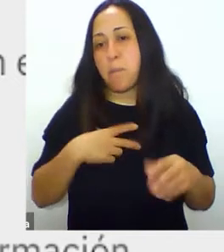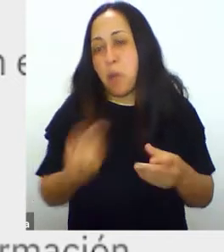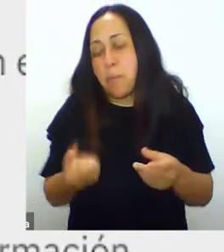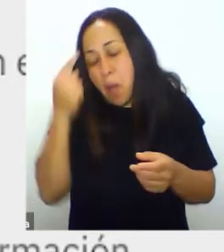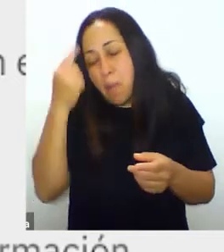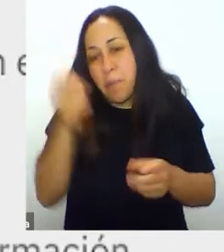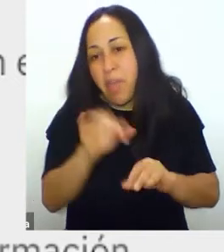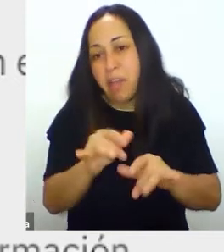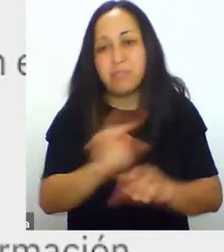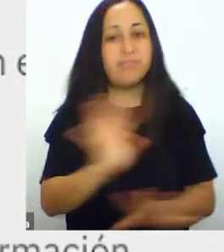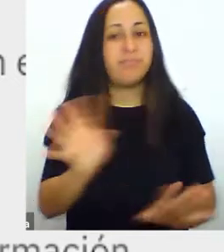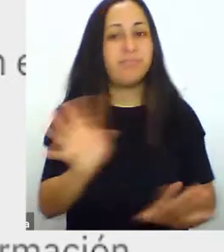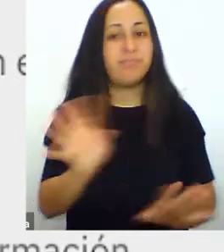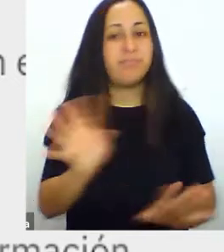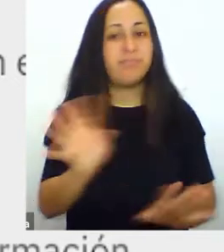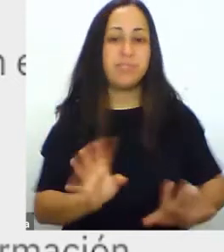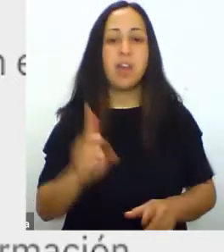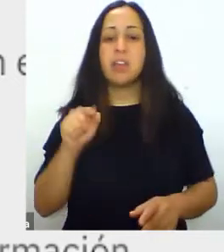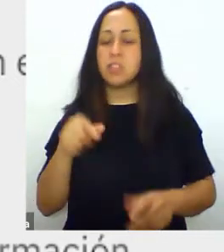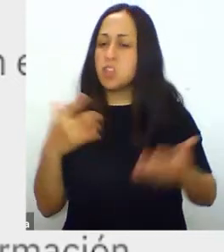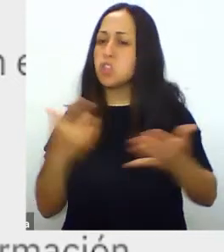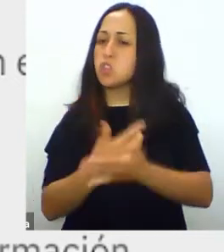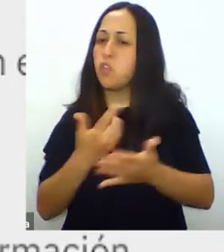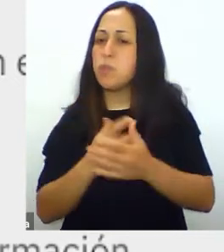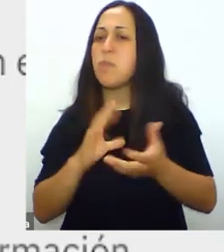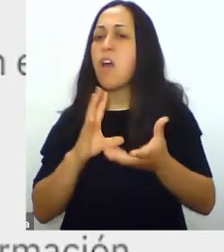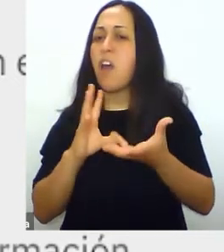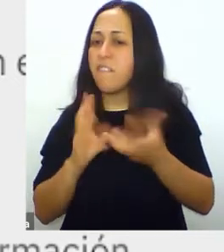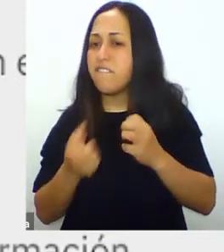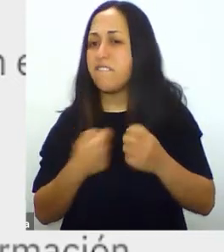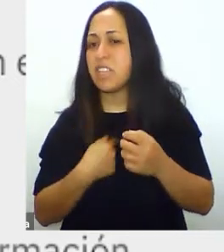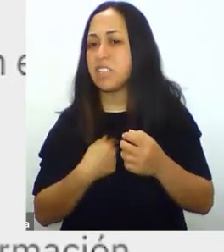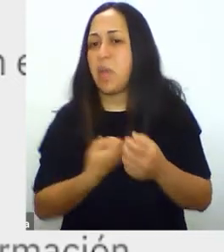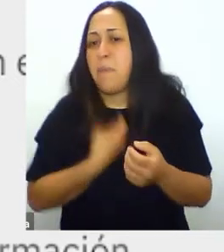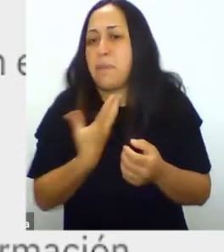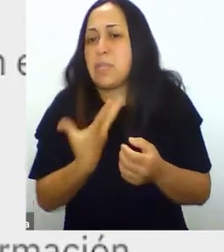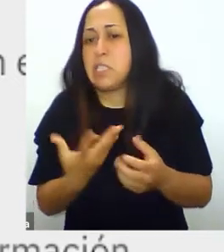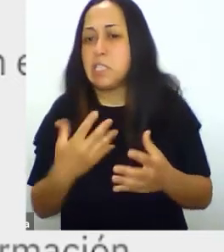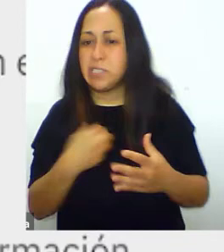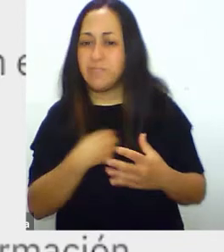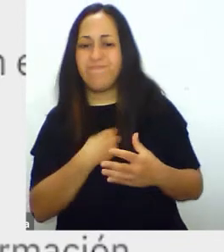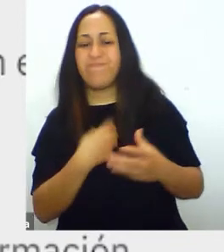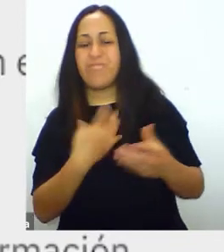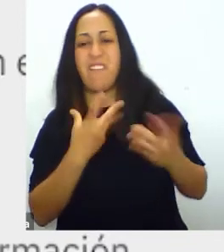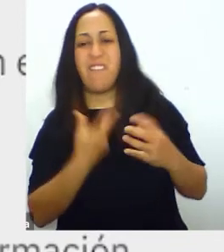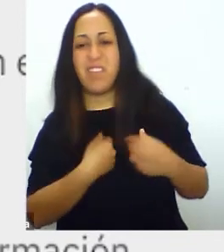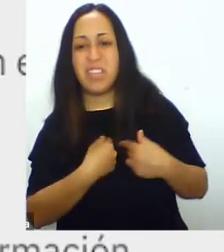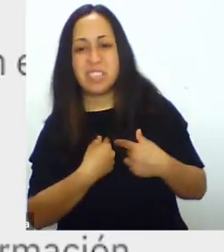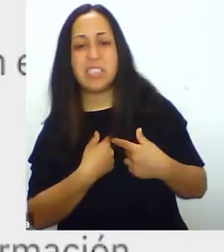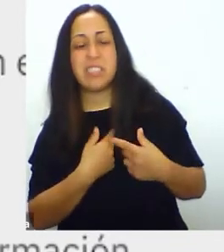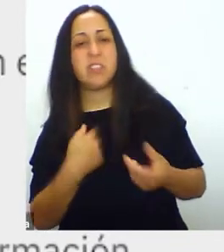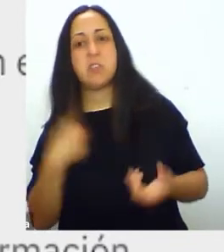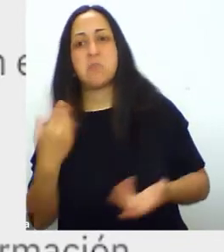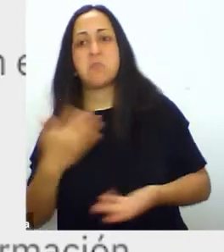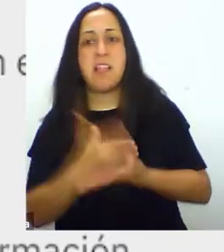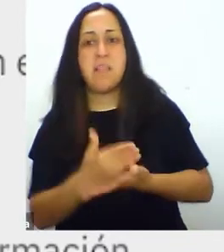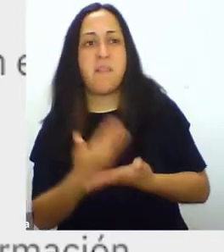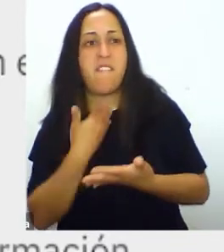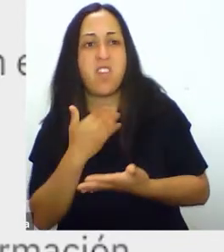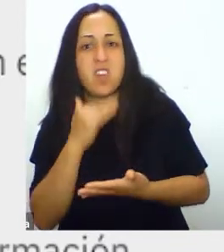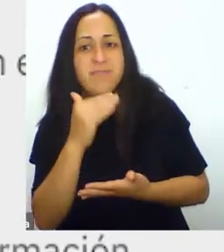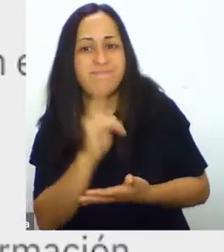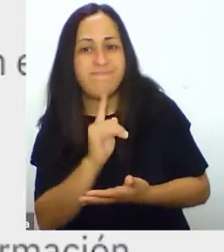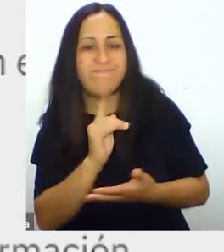mujeres sufrimos mucho de este tema de las afectaciones a canales de expresión y muchas veces tenemos que limitar